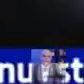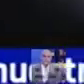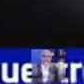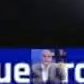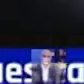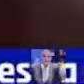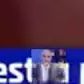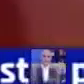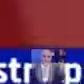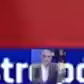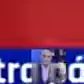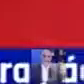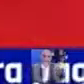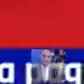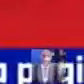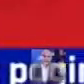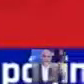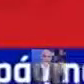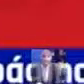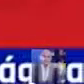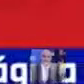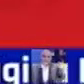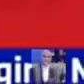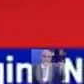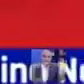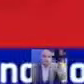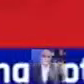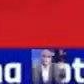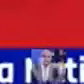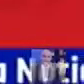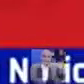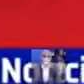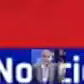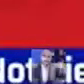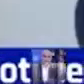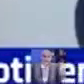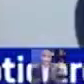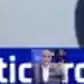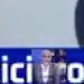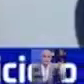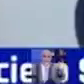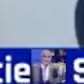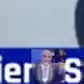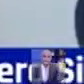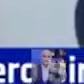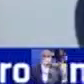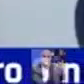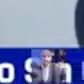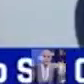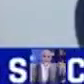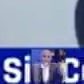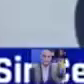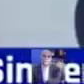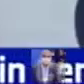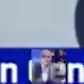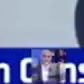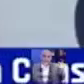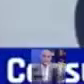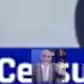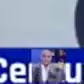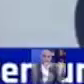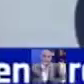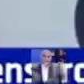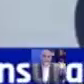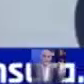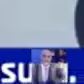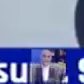actúan, como bien dices, querido Vicente, como pandilleros, como gente trapera,